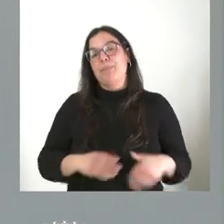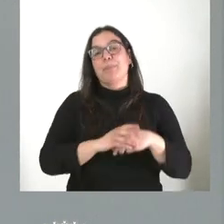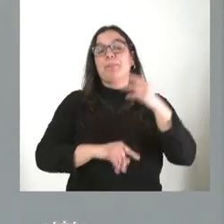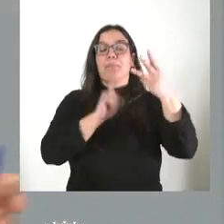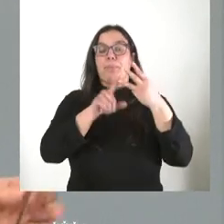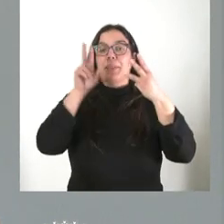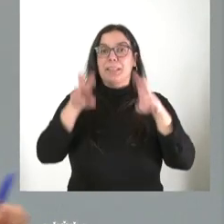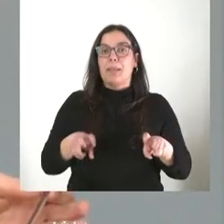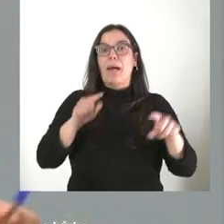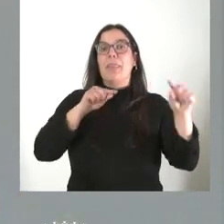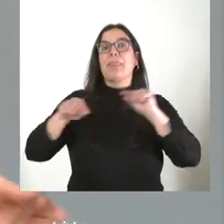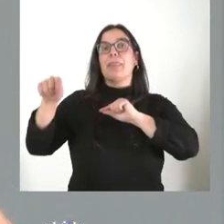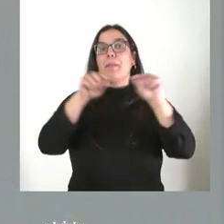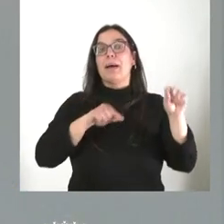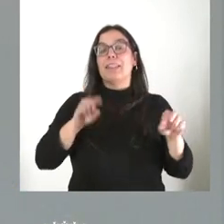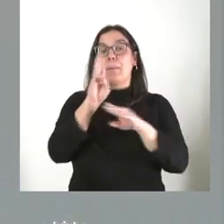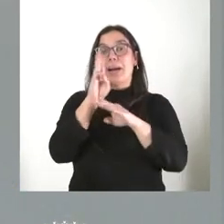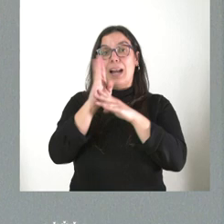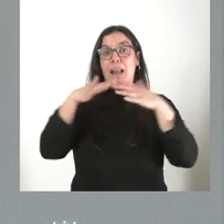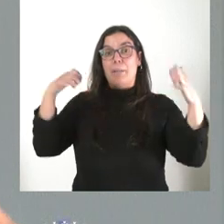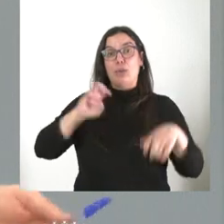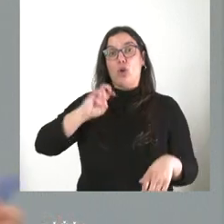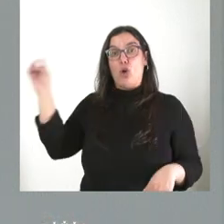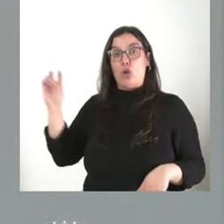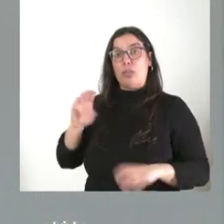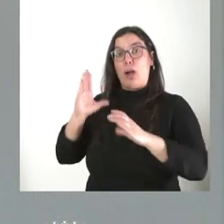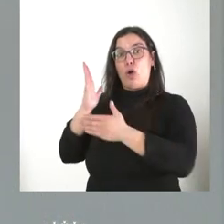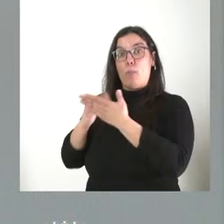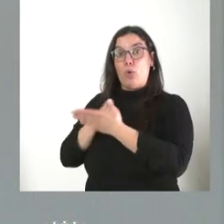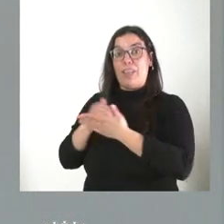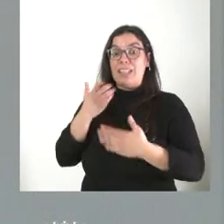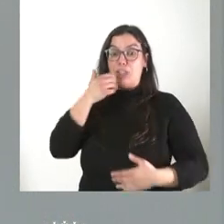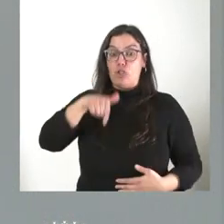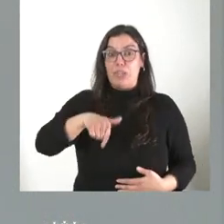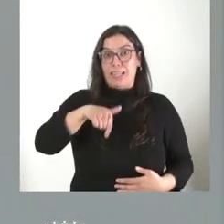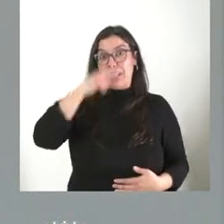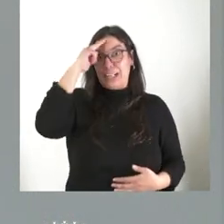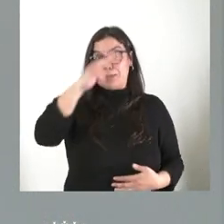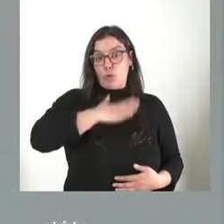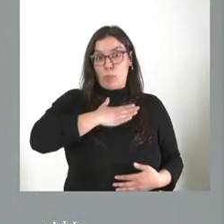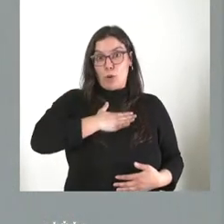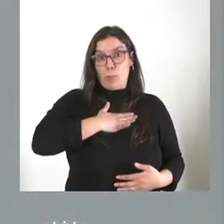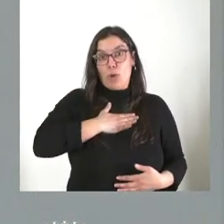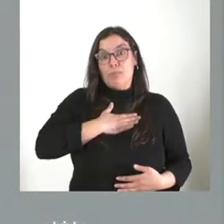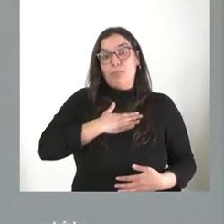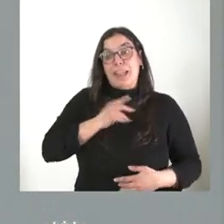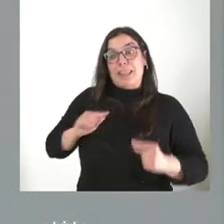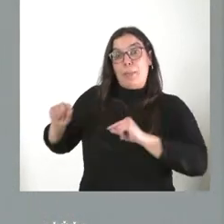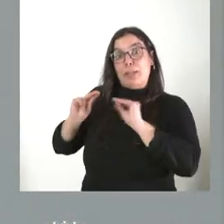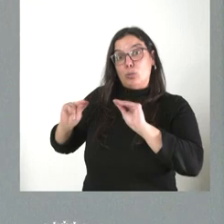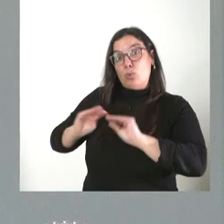parlamentario en otra comunidad Autónoma fíjese si soy respetuoso con el debate parlamentario en Castilla y león cómo no lo voy a hacer con el debate parlamentario